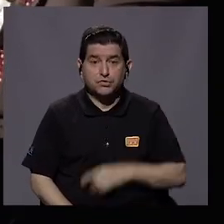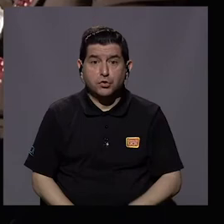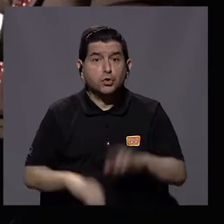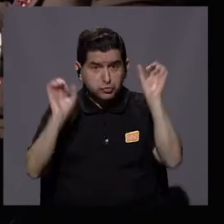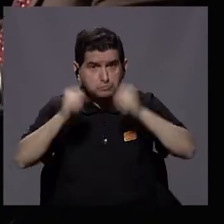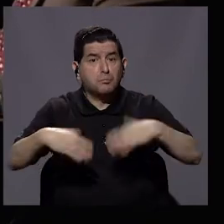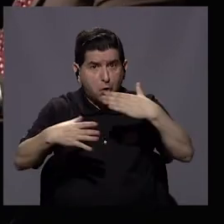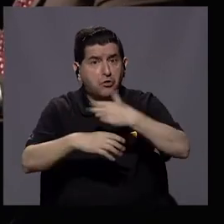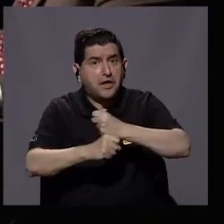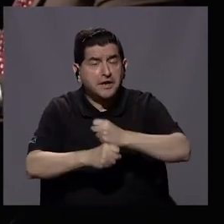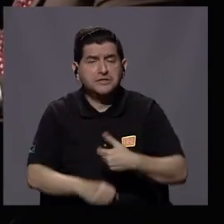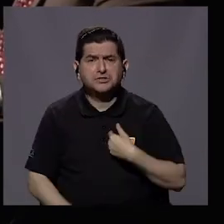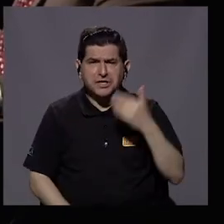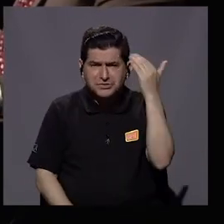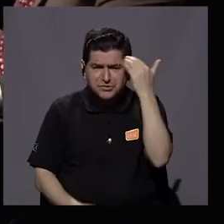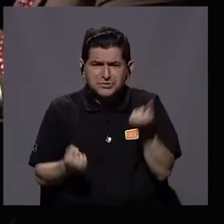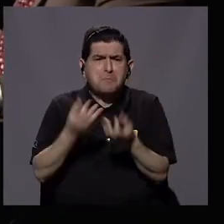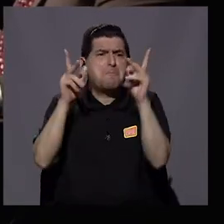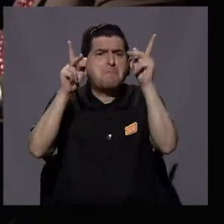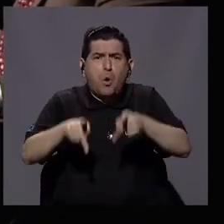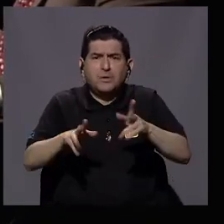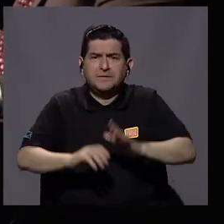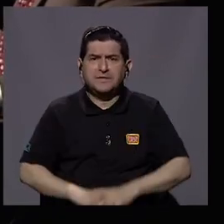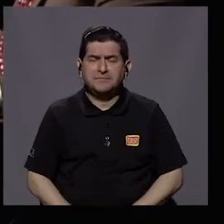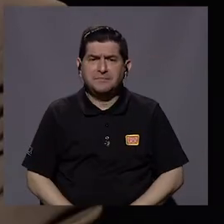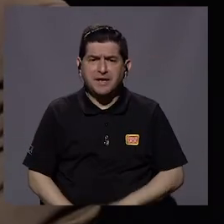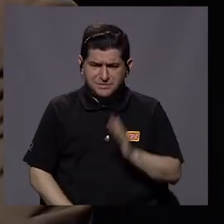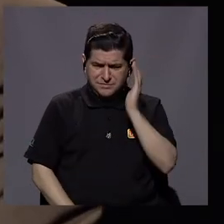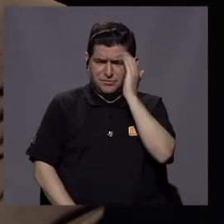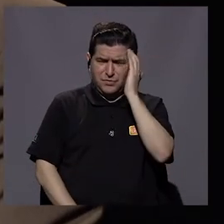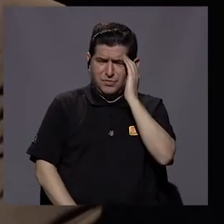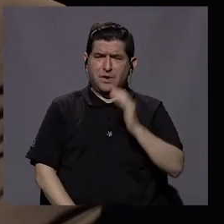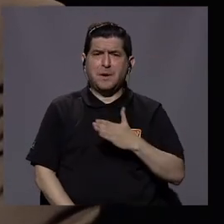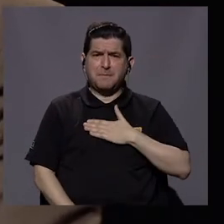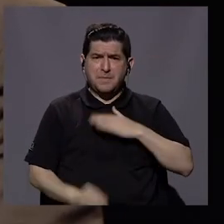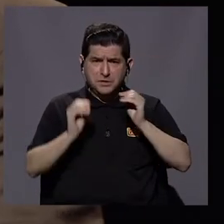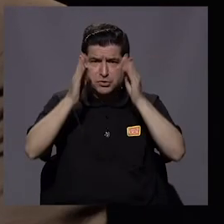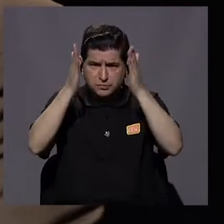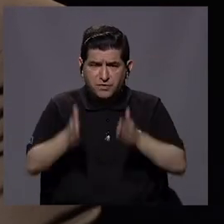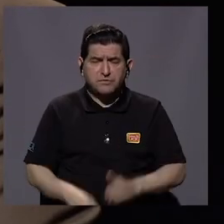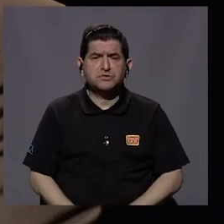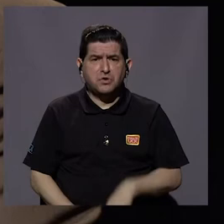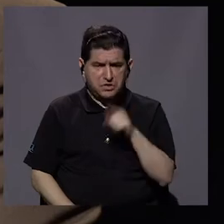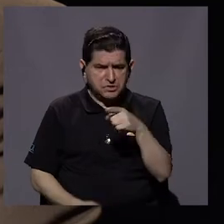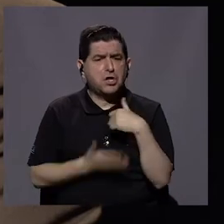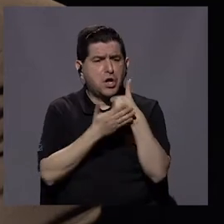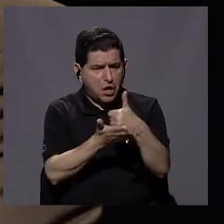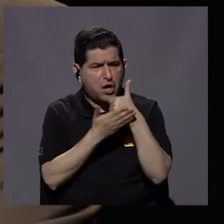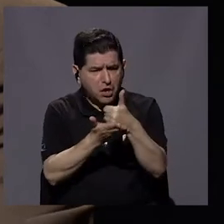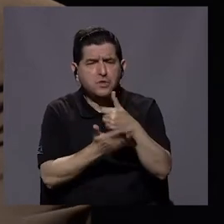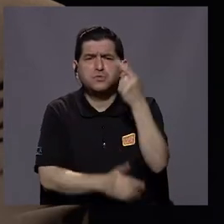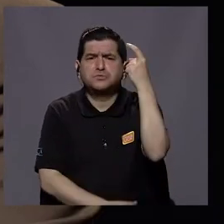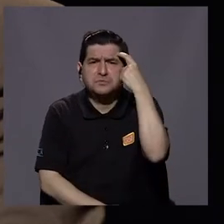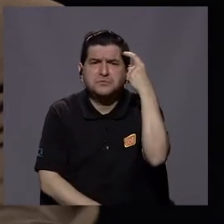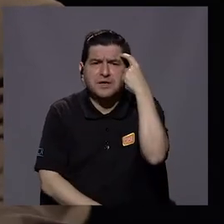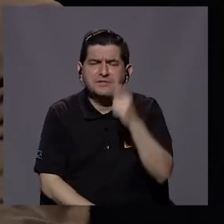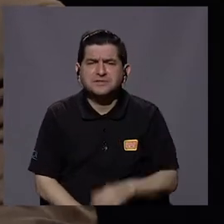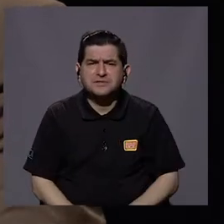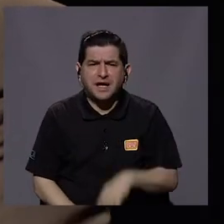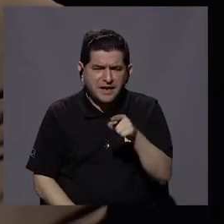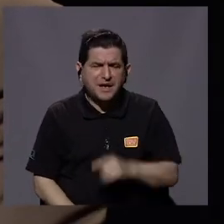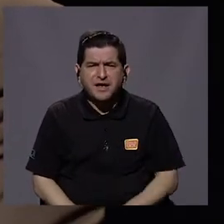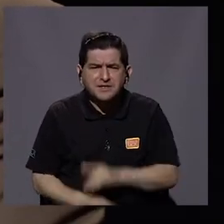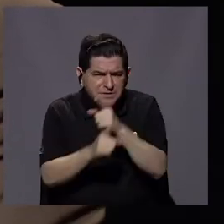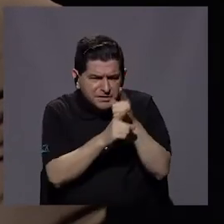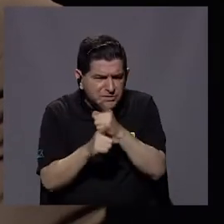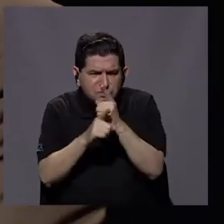en voluntad y disposición de hacerlo. Yo conozco un montón de personas sabias, profesores míos, que estarían dispuestos a colaborar y pensar justamente